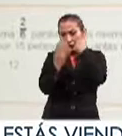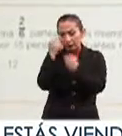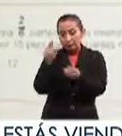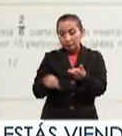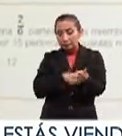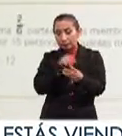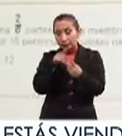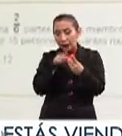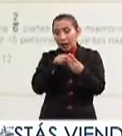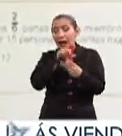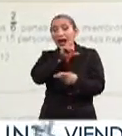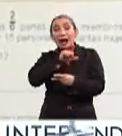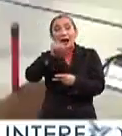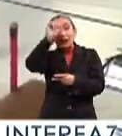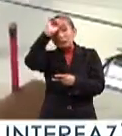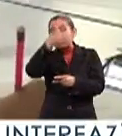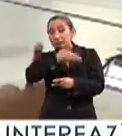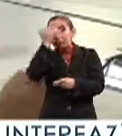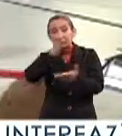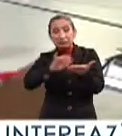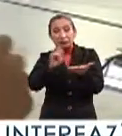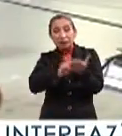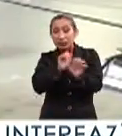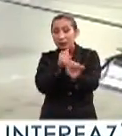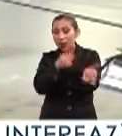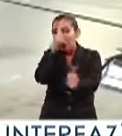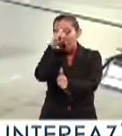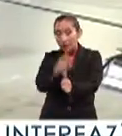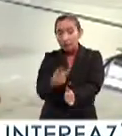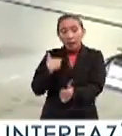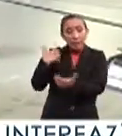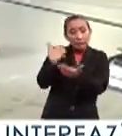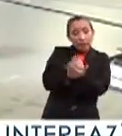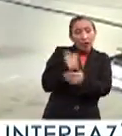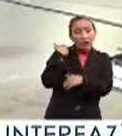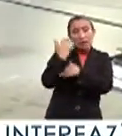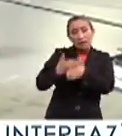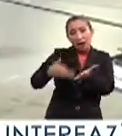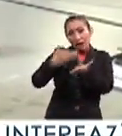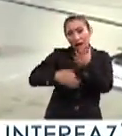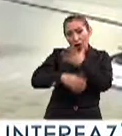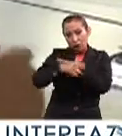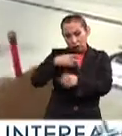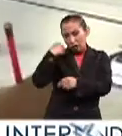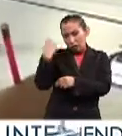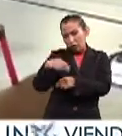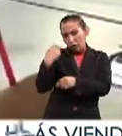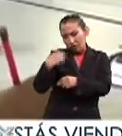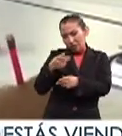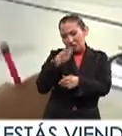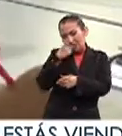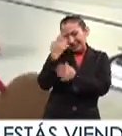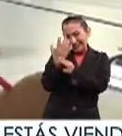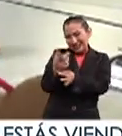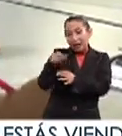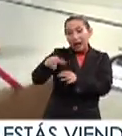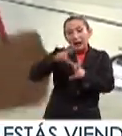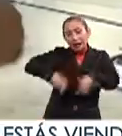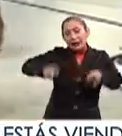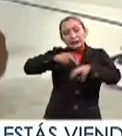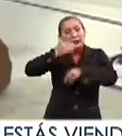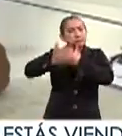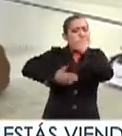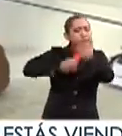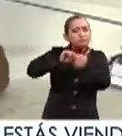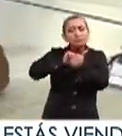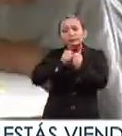el segundo, Analfabetismo y rezago educativo en México, logros y retos pendientes, como su nombre lo indica, se analiza la evolución